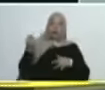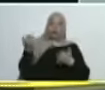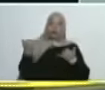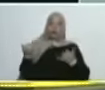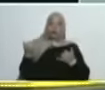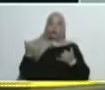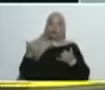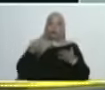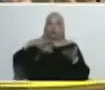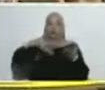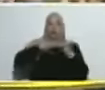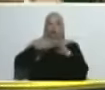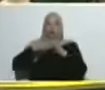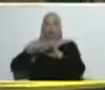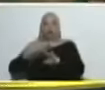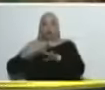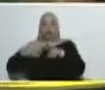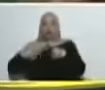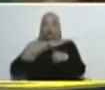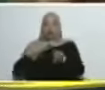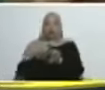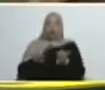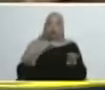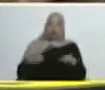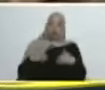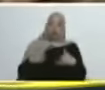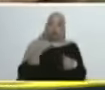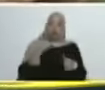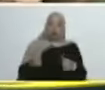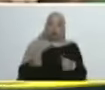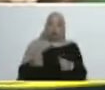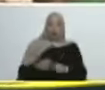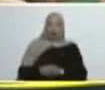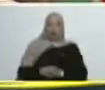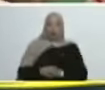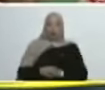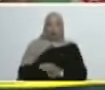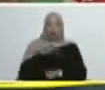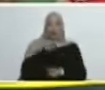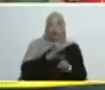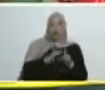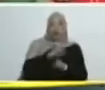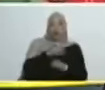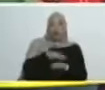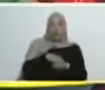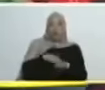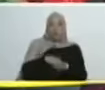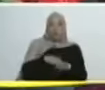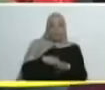las bricomiles de salud, educación y salud y cultura, perdón.